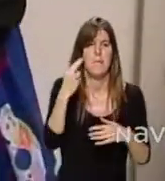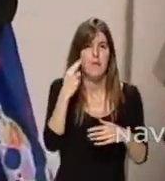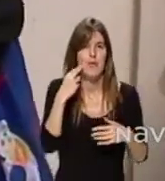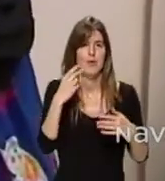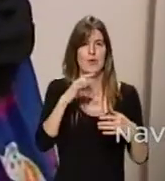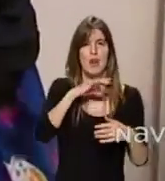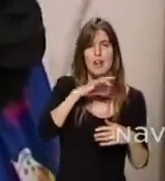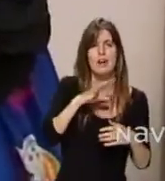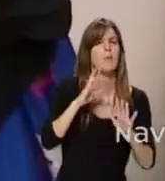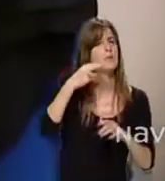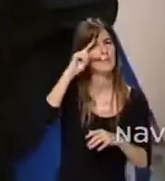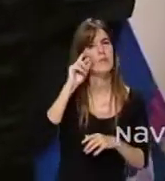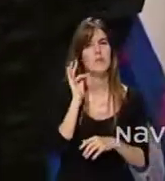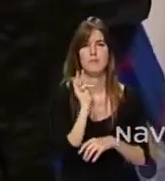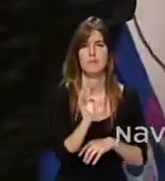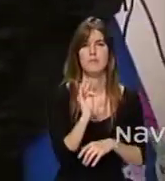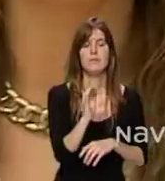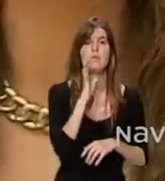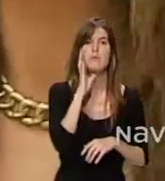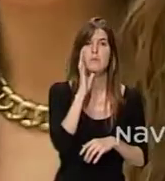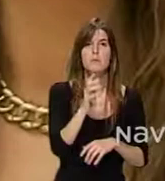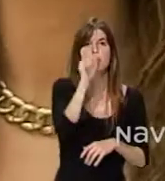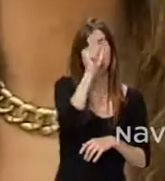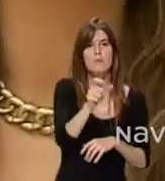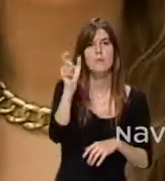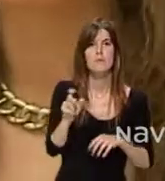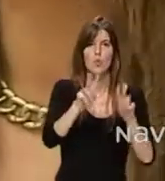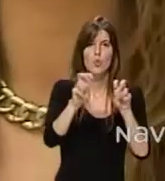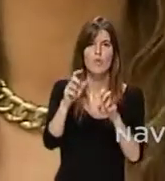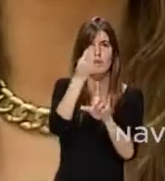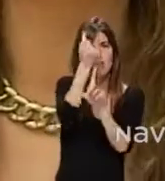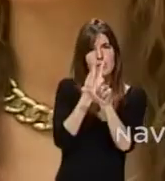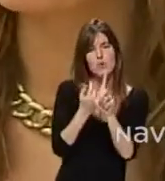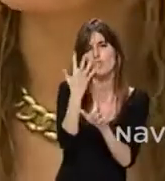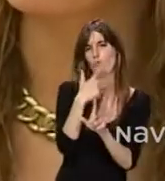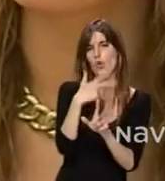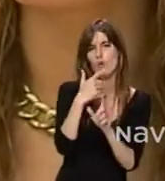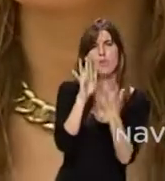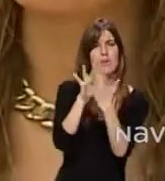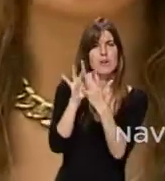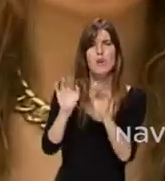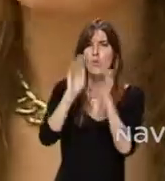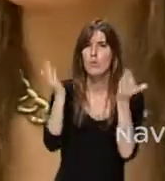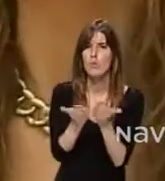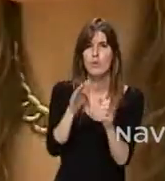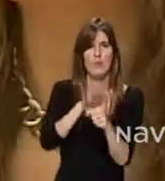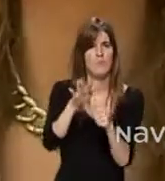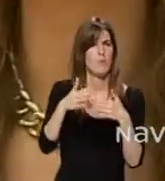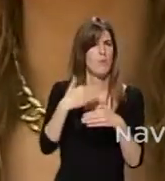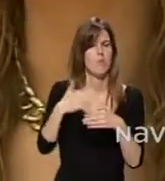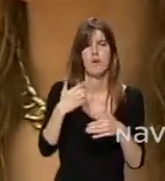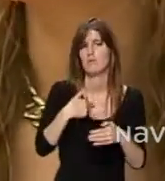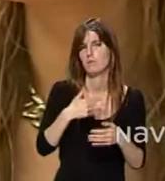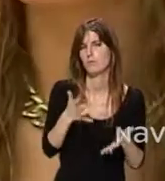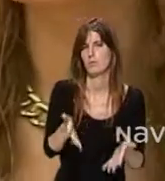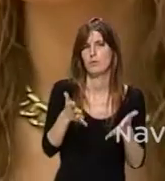La experiencia, el conocer a gente nueva, los diseñadores, en entrar en este mundo que tanto me gusta